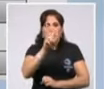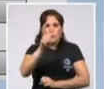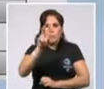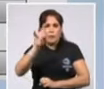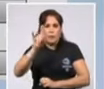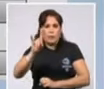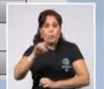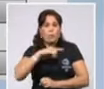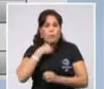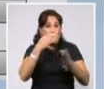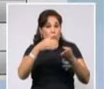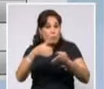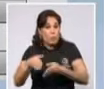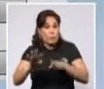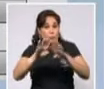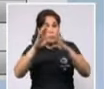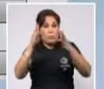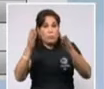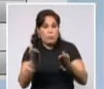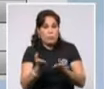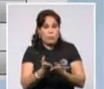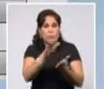4.329, y ya se acumulan